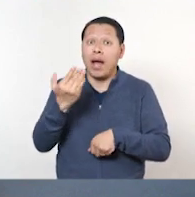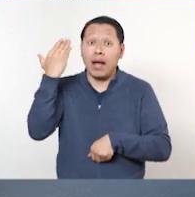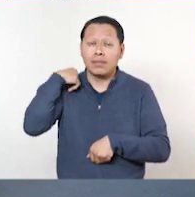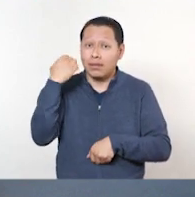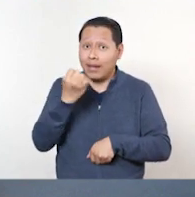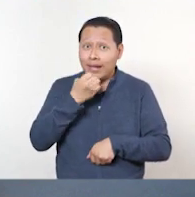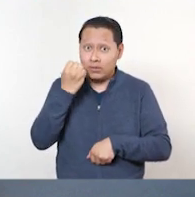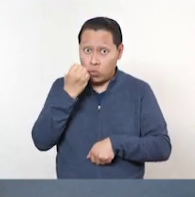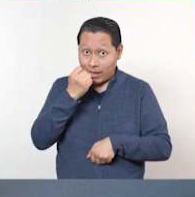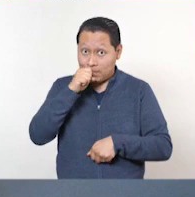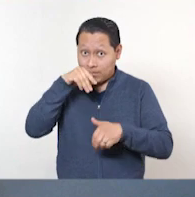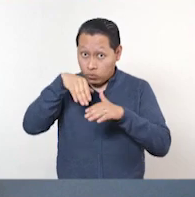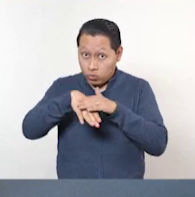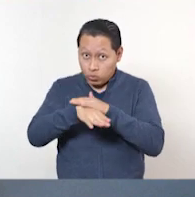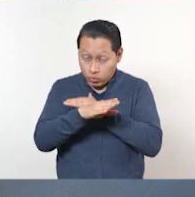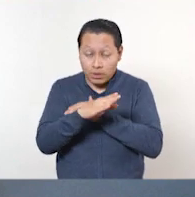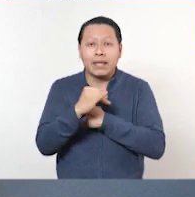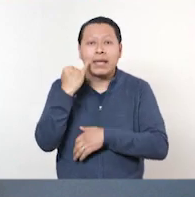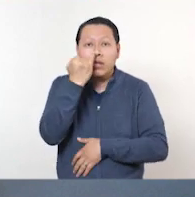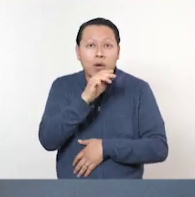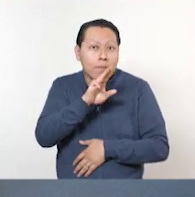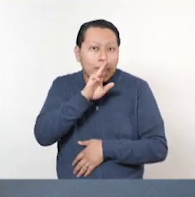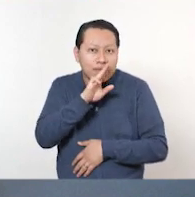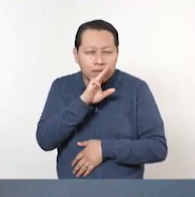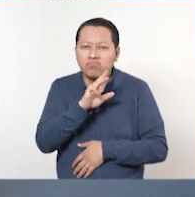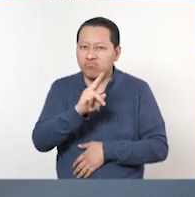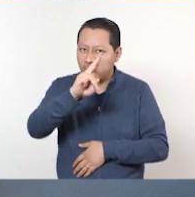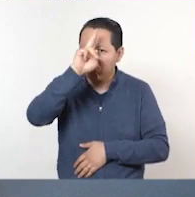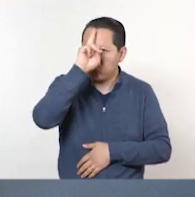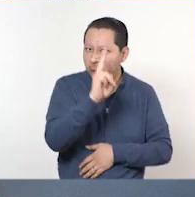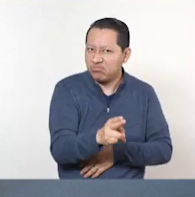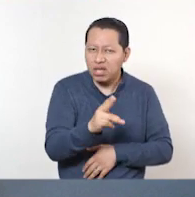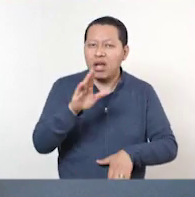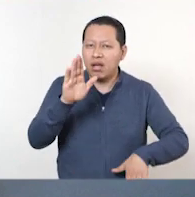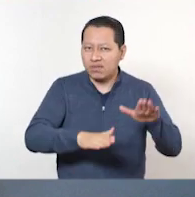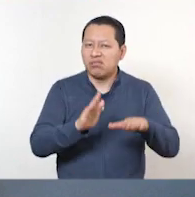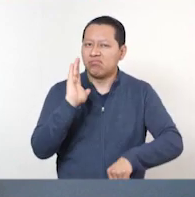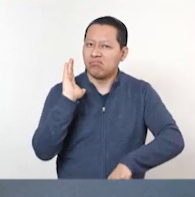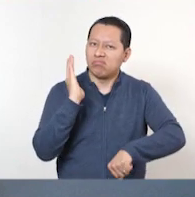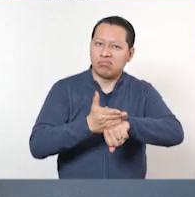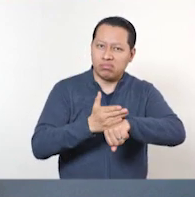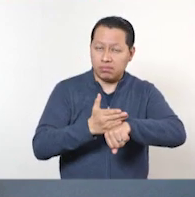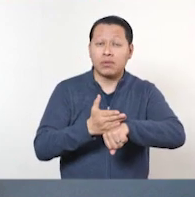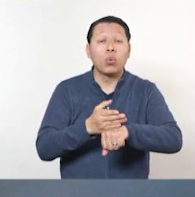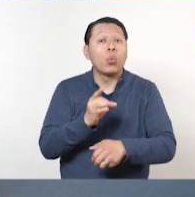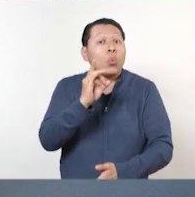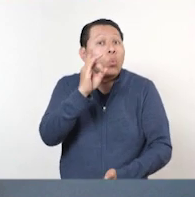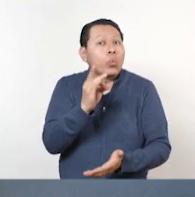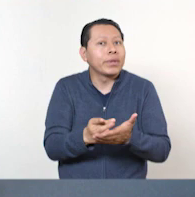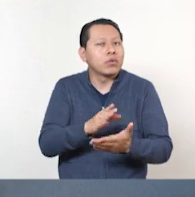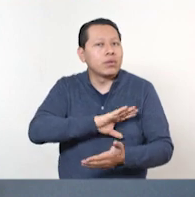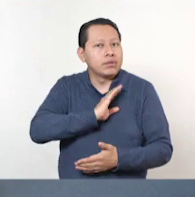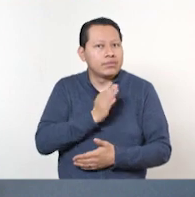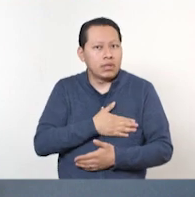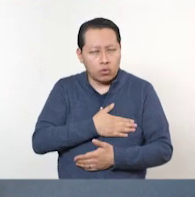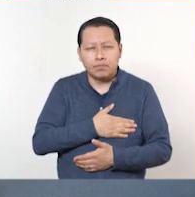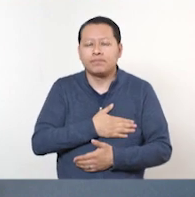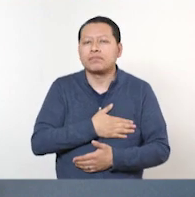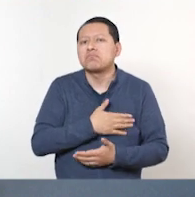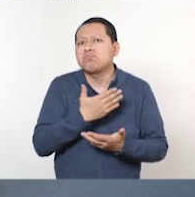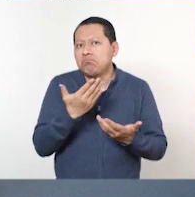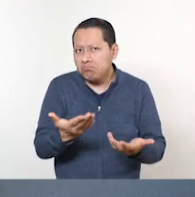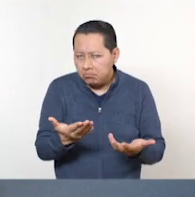escuelas se les prohibía hablar en su lengua materna, al punto de castigarlos físicamente. Solo debían hablar en